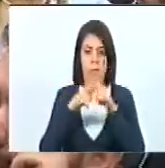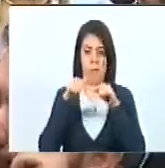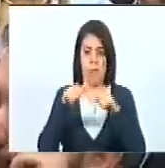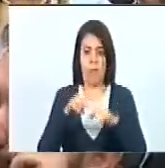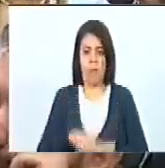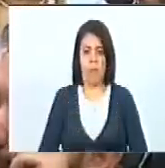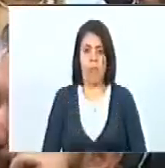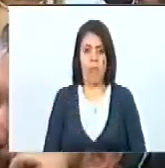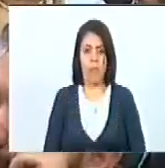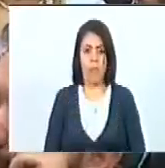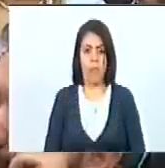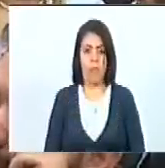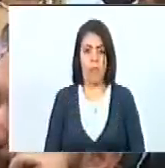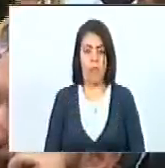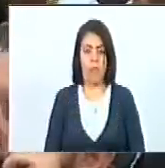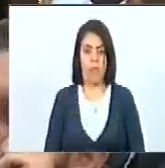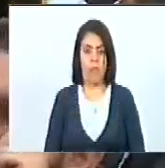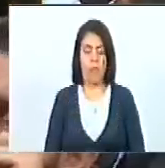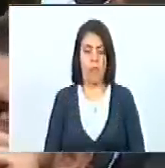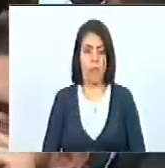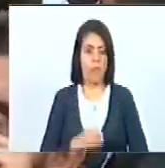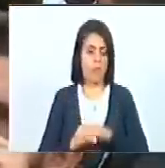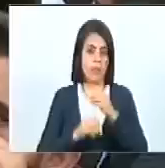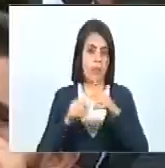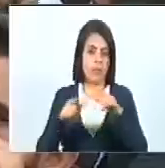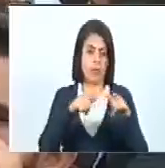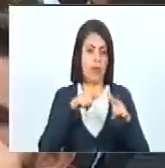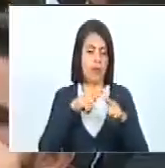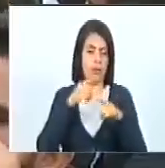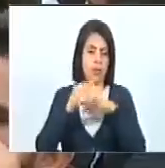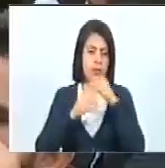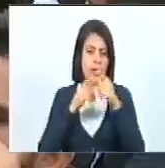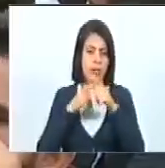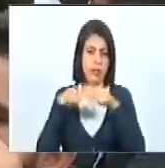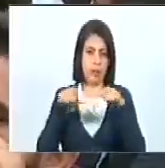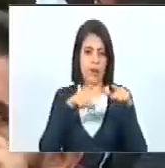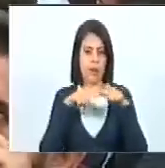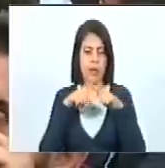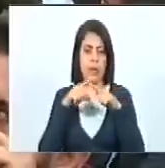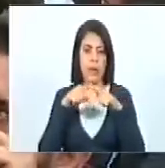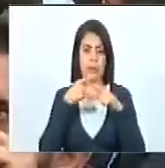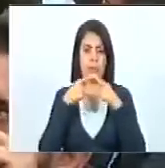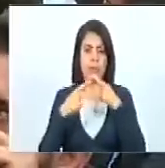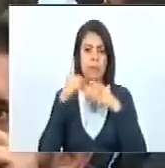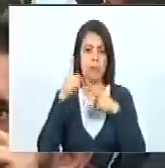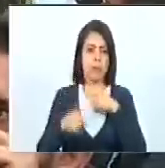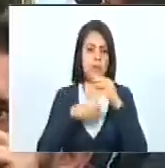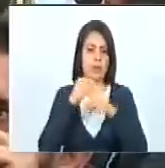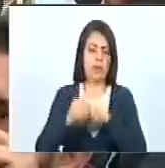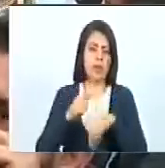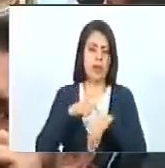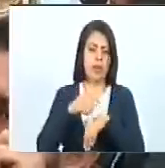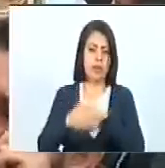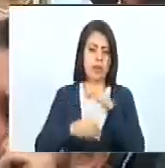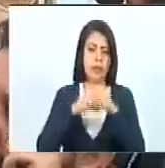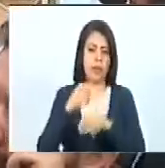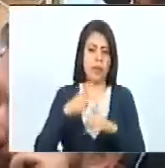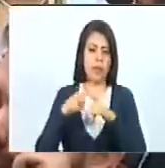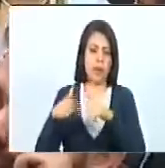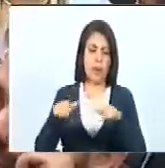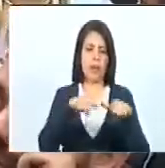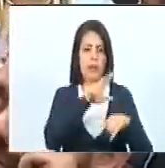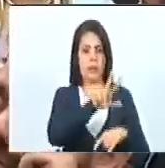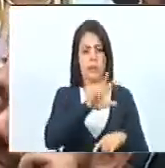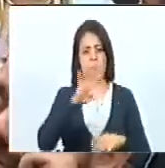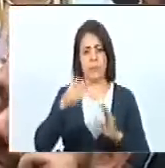en la cordillera del Tapirapecó, en la Sierra Parima, donde tenemos una extensión de